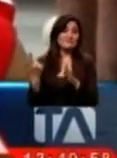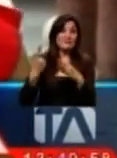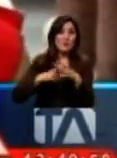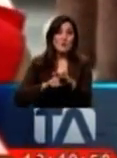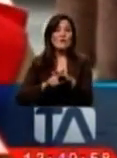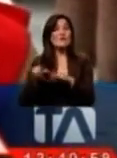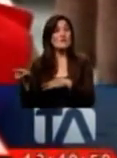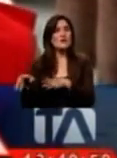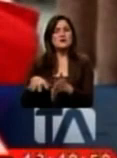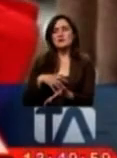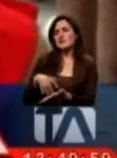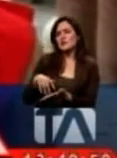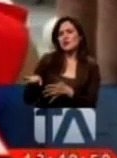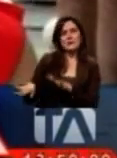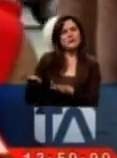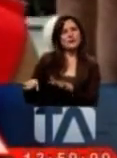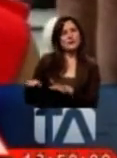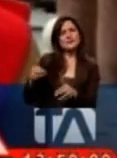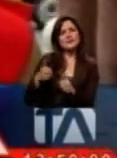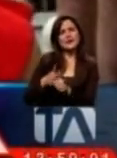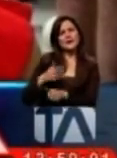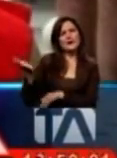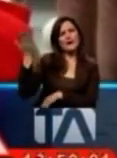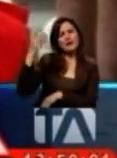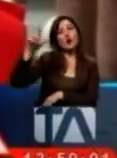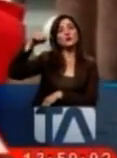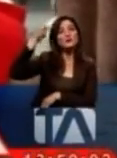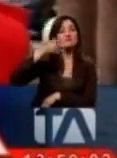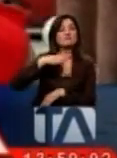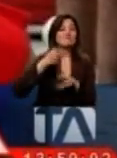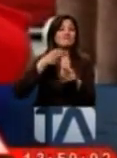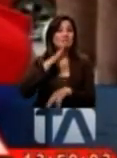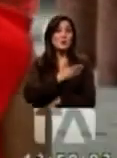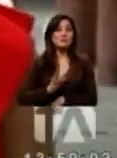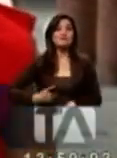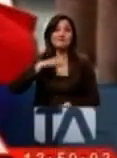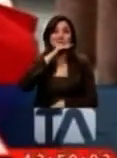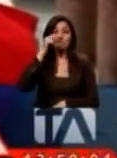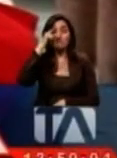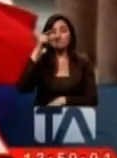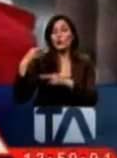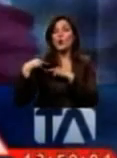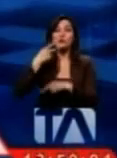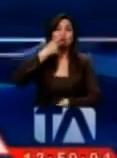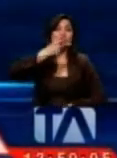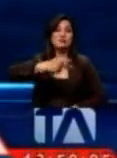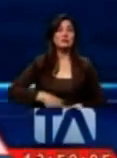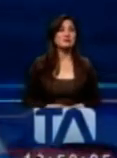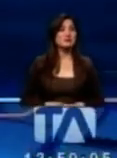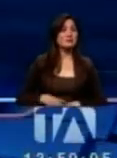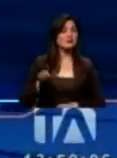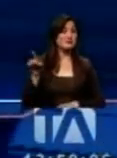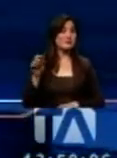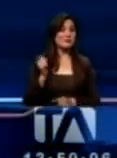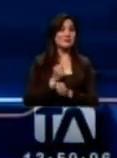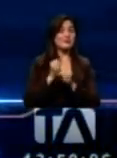incorporaron, han sido cuestionados por una supuesta cercanía con el anterior gobierno, pues han ocupado importantes cargos públicos. Roxana